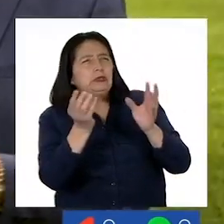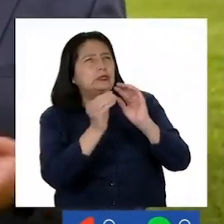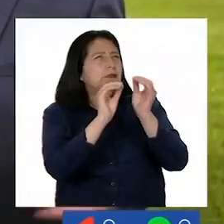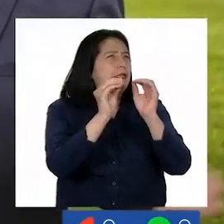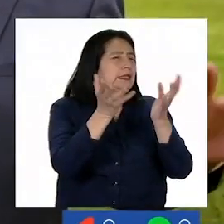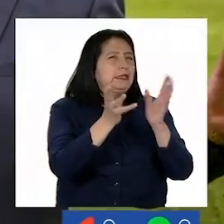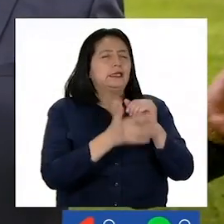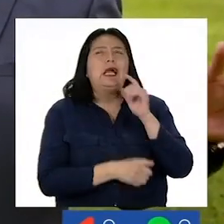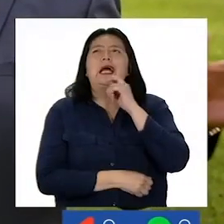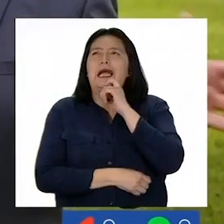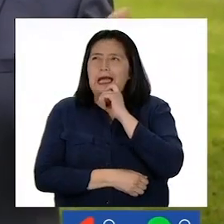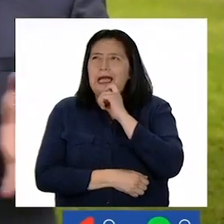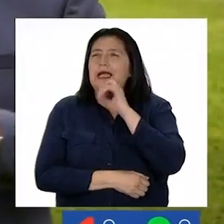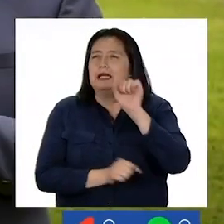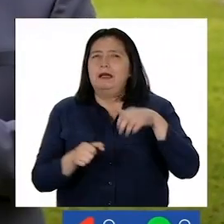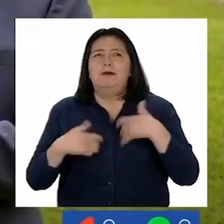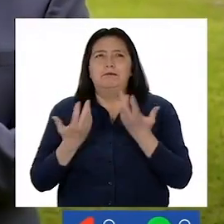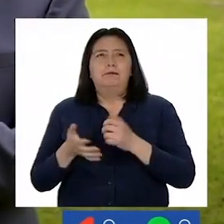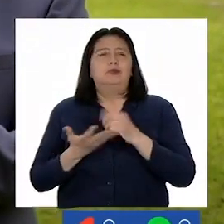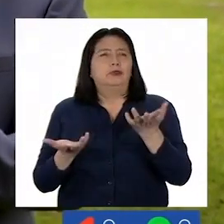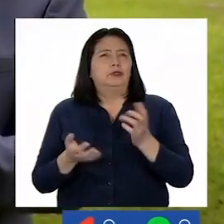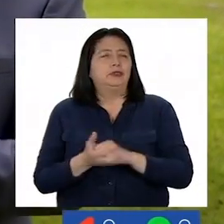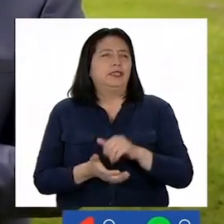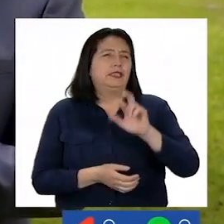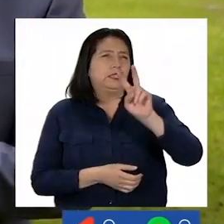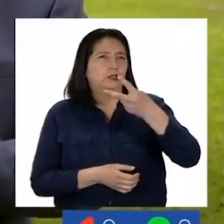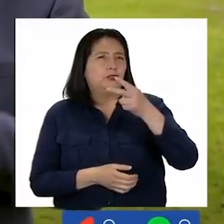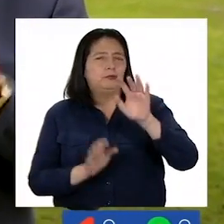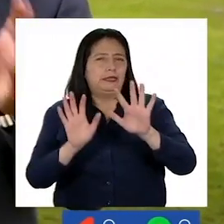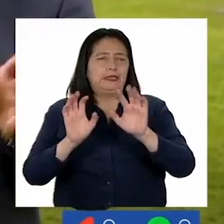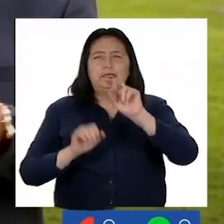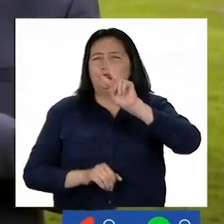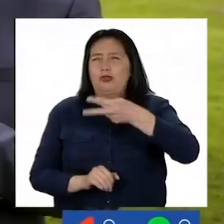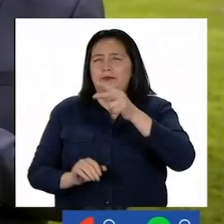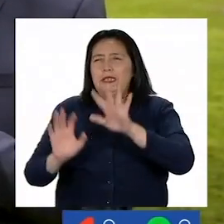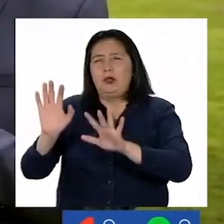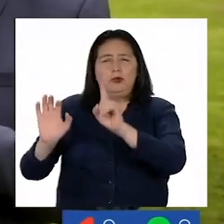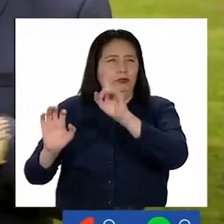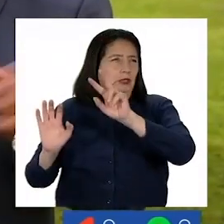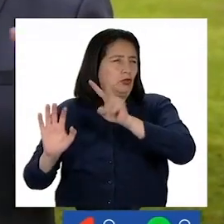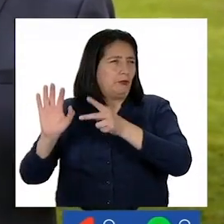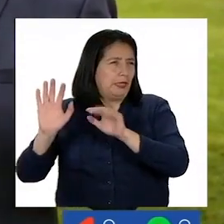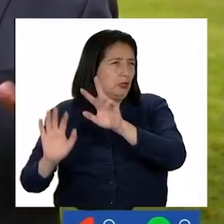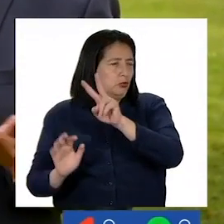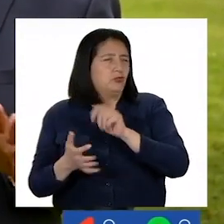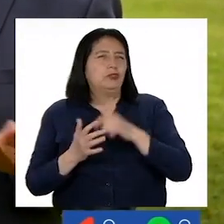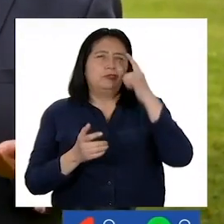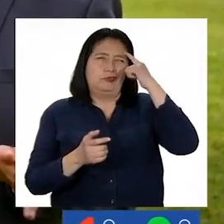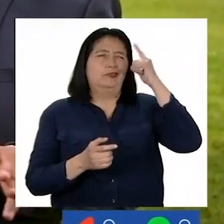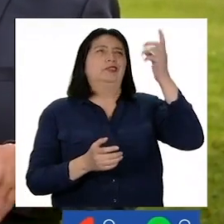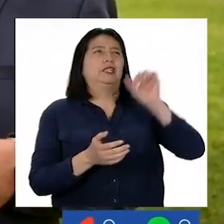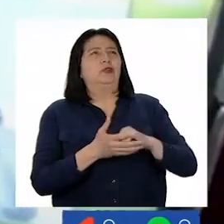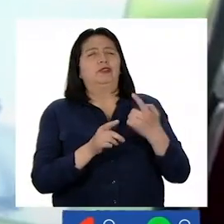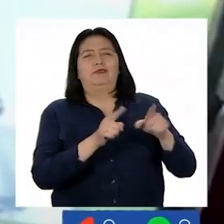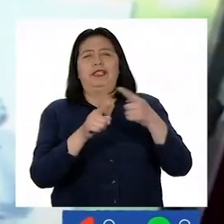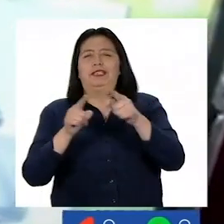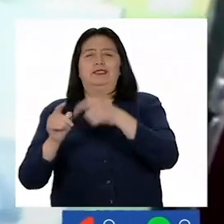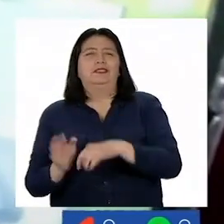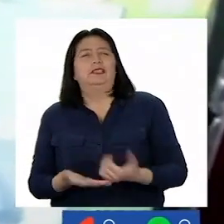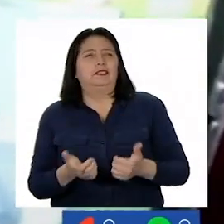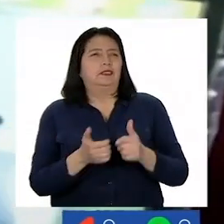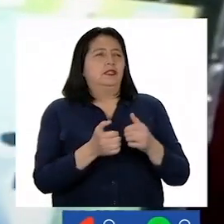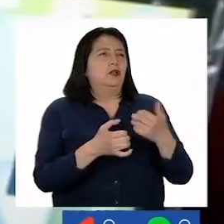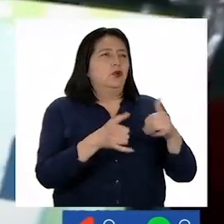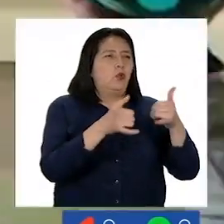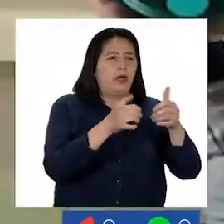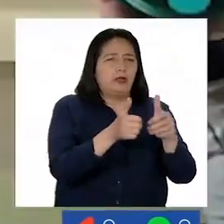hacer, y en función de poder explorar en el 2010, 2011 estos elementos, es que creé un conjunto de videojuegos. Uno, por